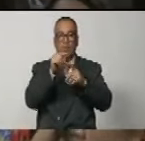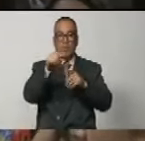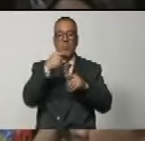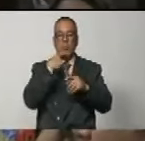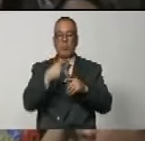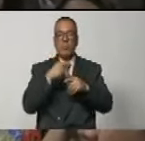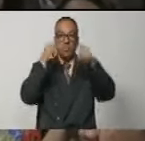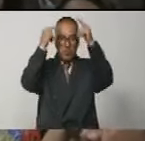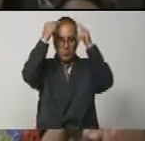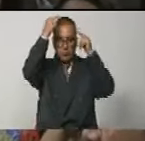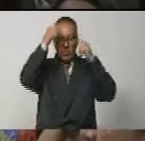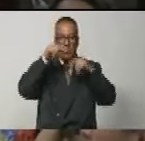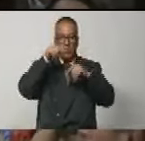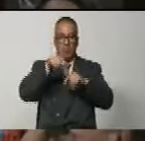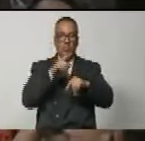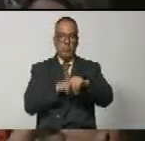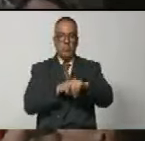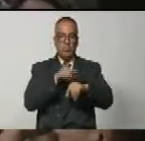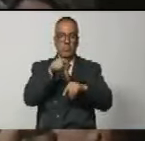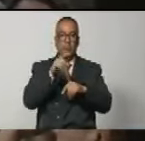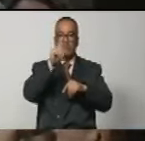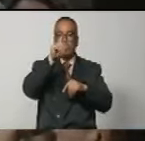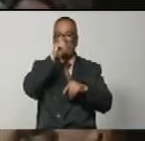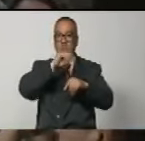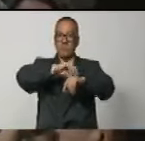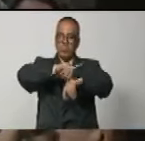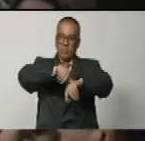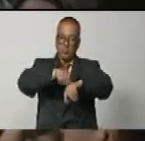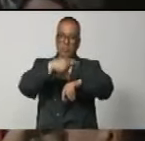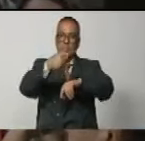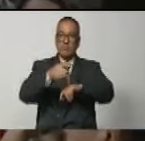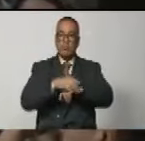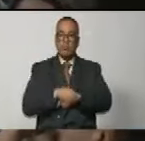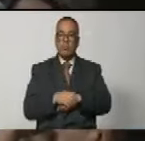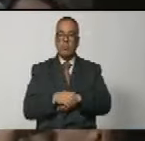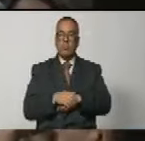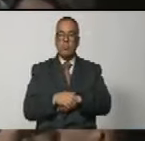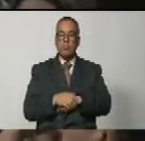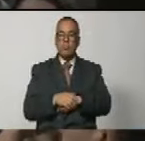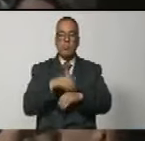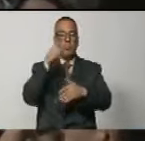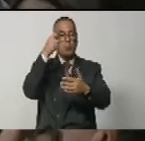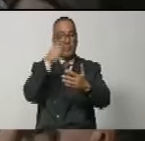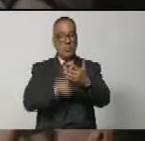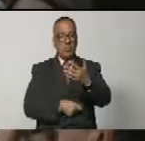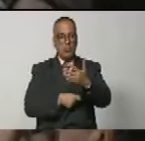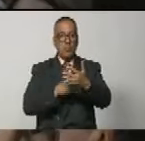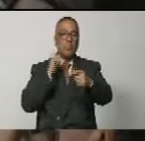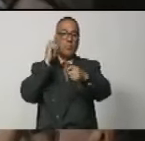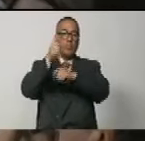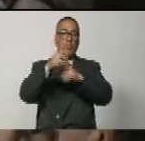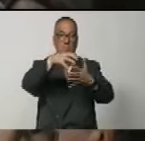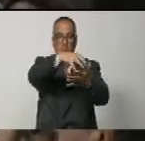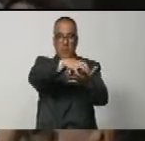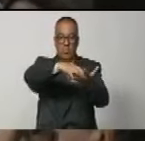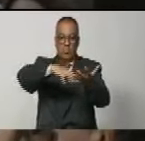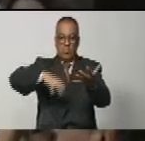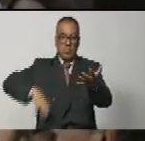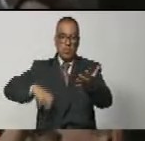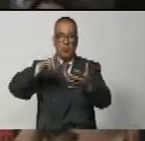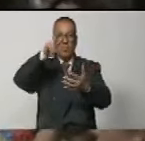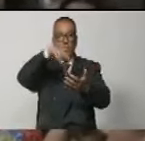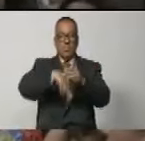palabras. Bueno, un año posterior a la eliminación de la pesca de arrastre, que fue en